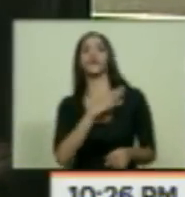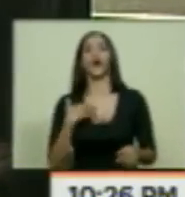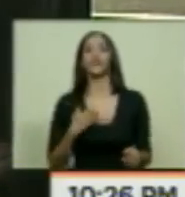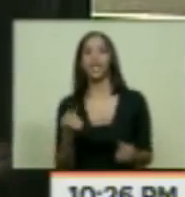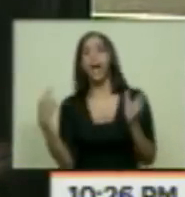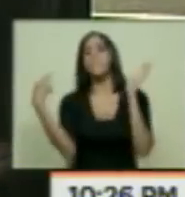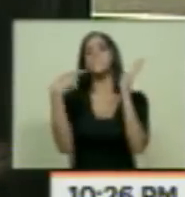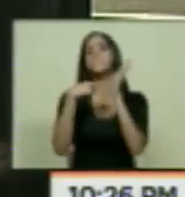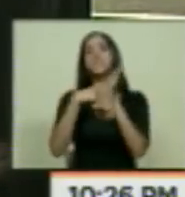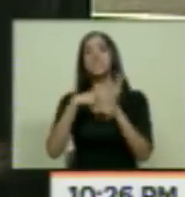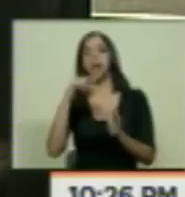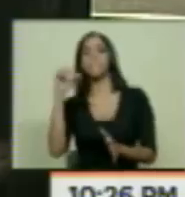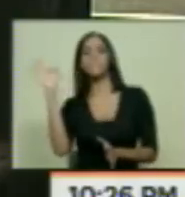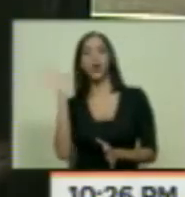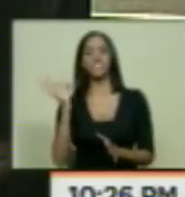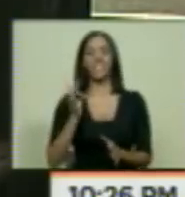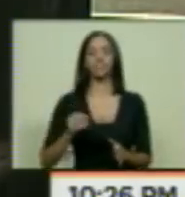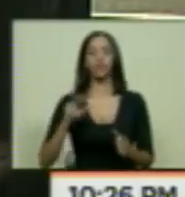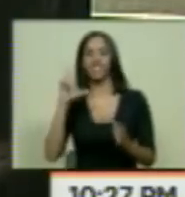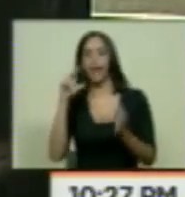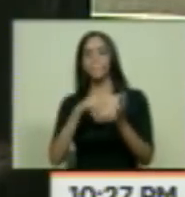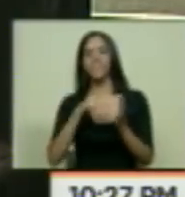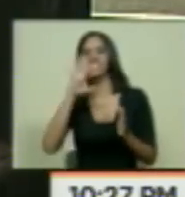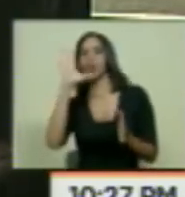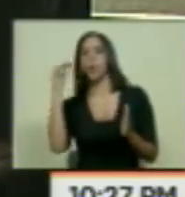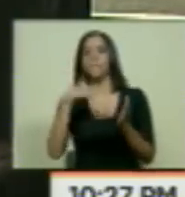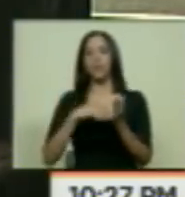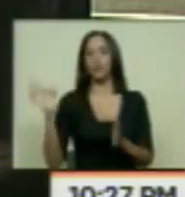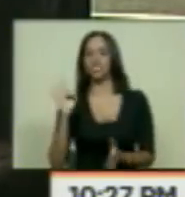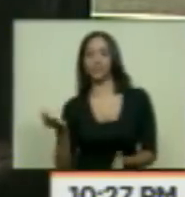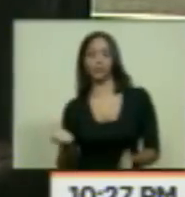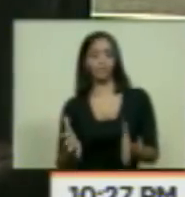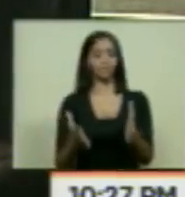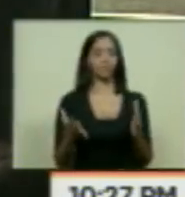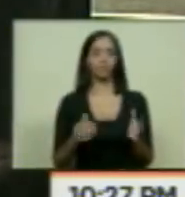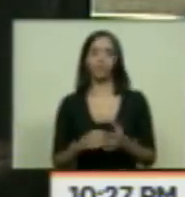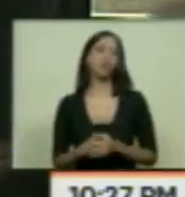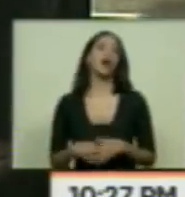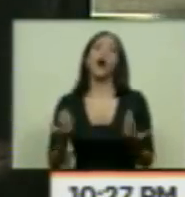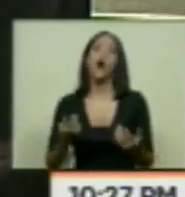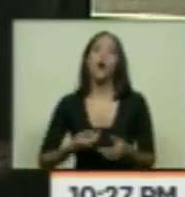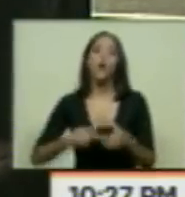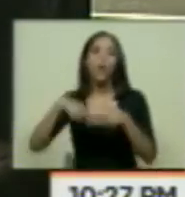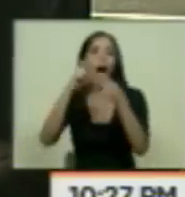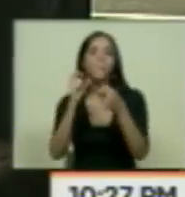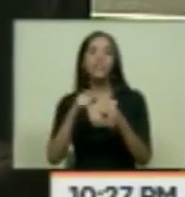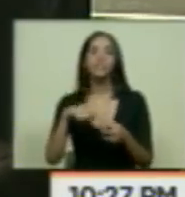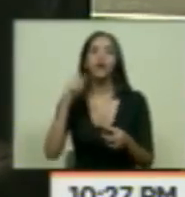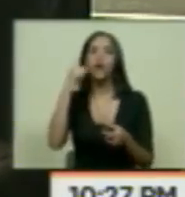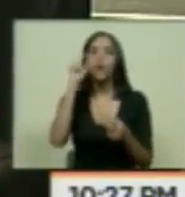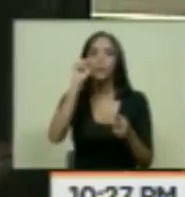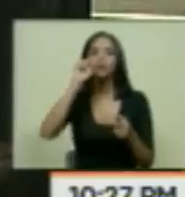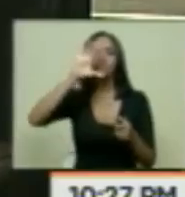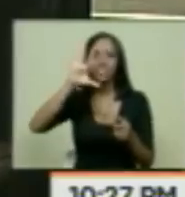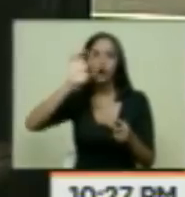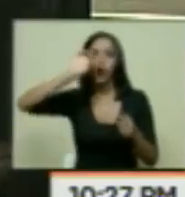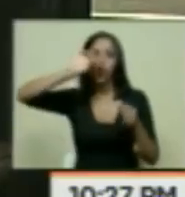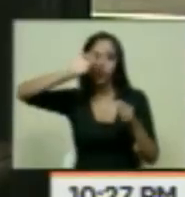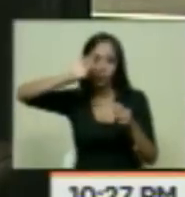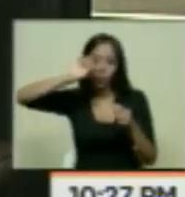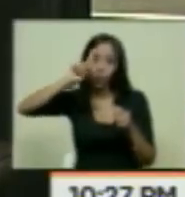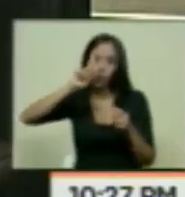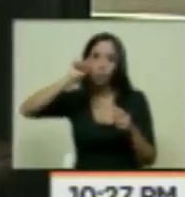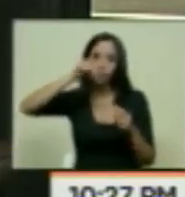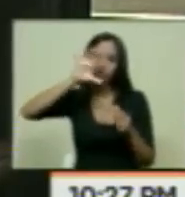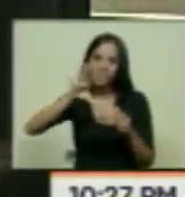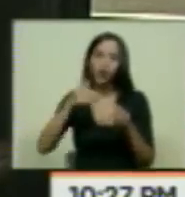1000%, 3000, 5000. Ah, una Pepsi cuesta $1.5 y ustedes la quieren vender en 3.2. Porque